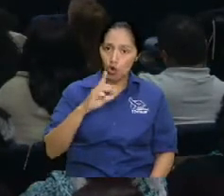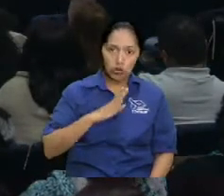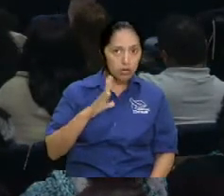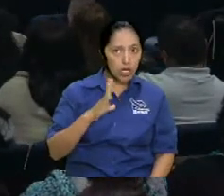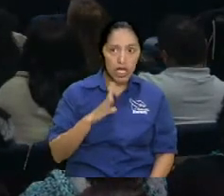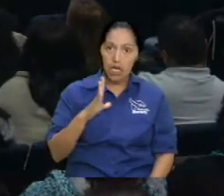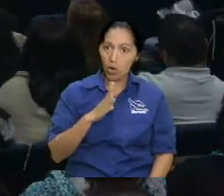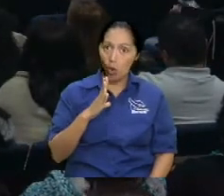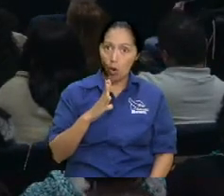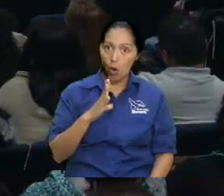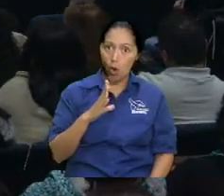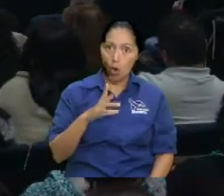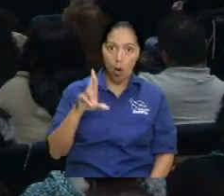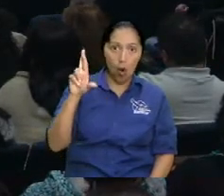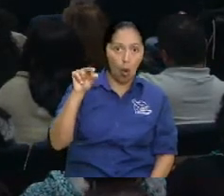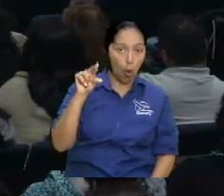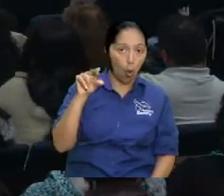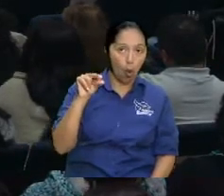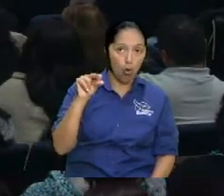tengo, o sea que sí tenía.